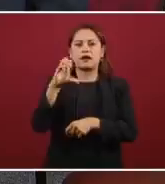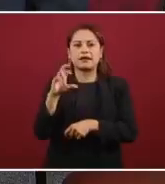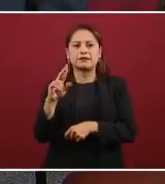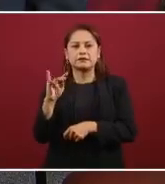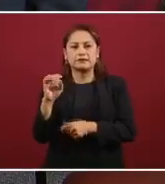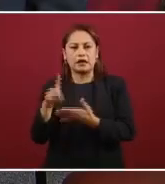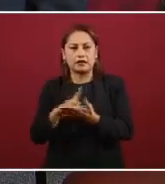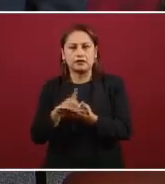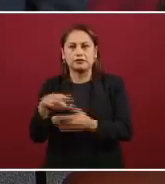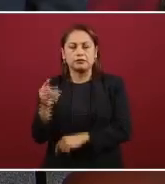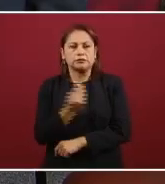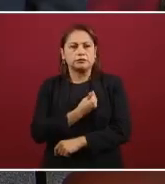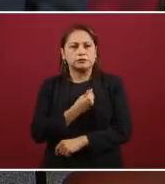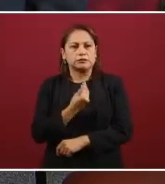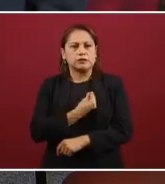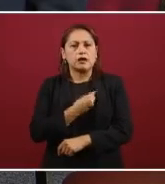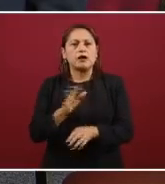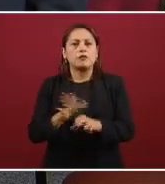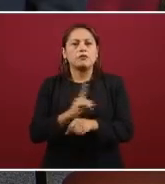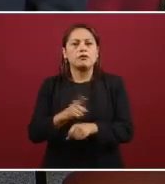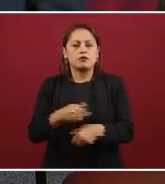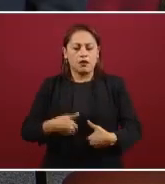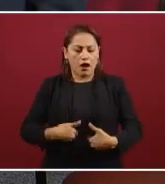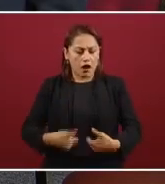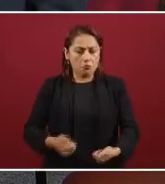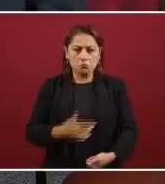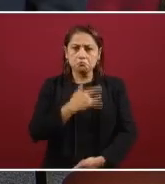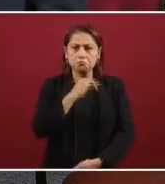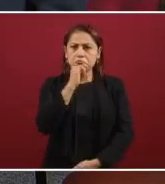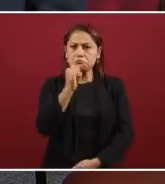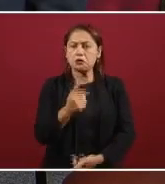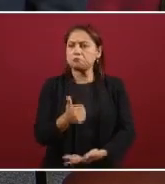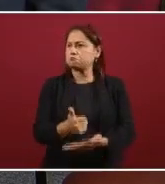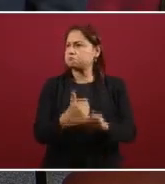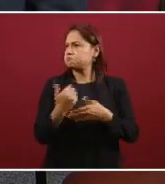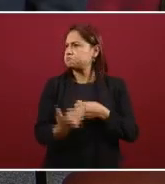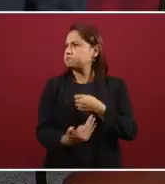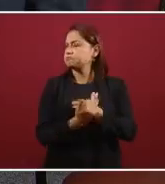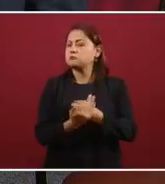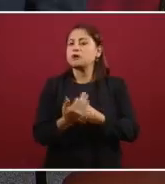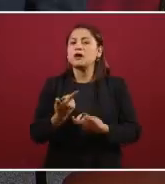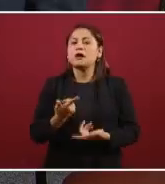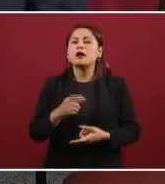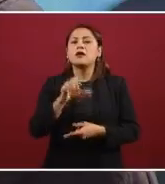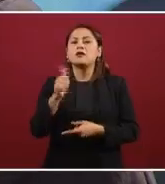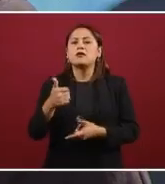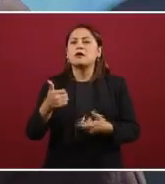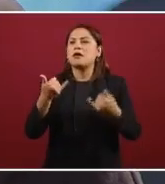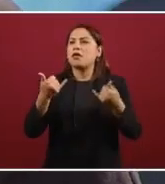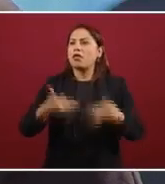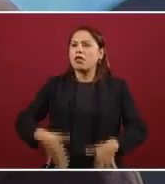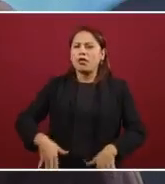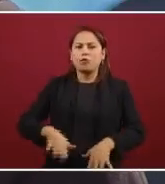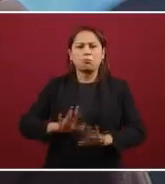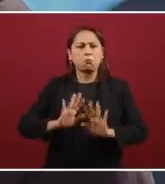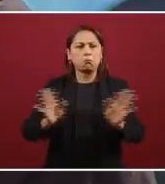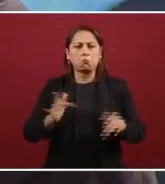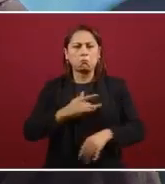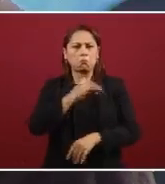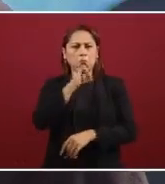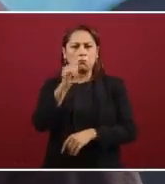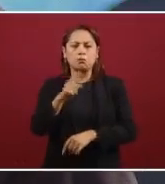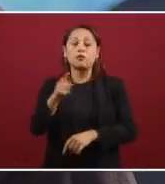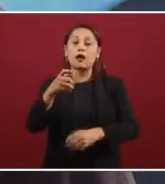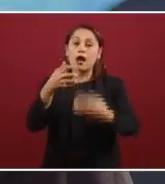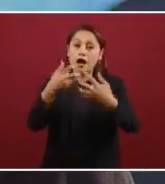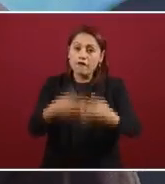digamos, quita el hambre y la fatiga, entonces incluso en las fábricas maquiladoras el